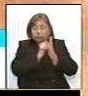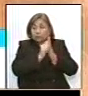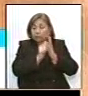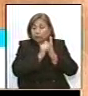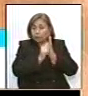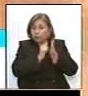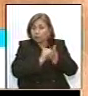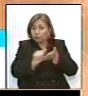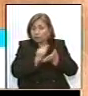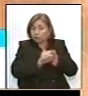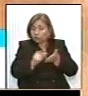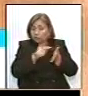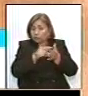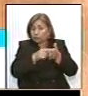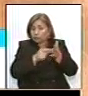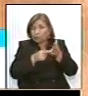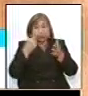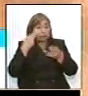cuestionan los informes de representación.